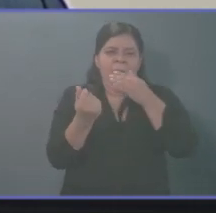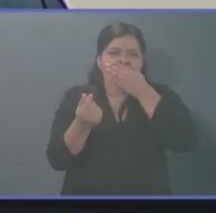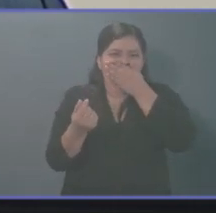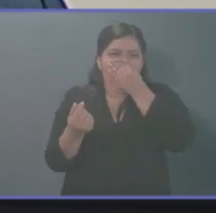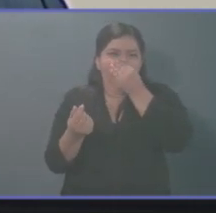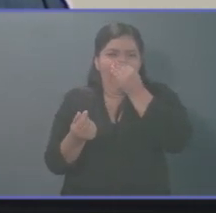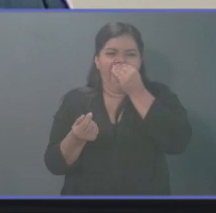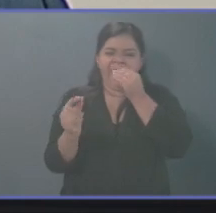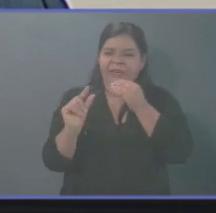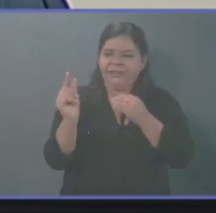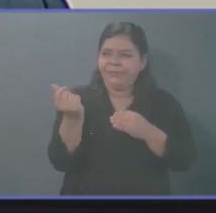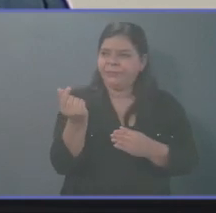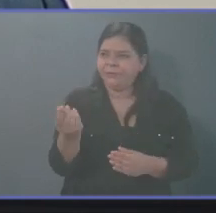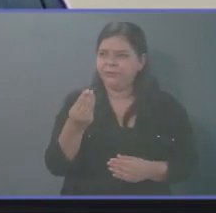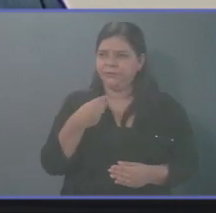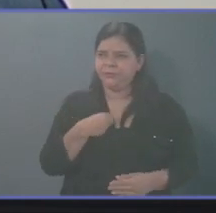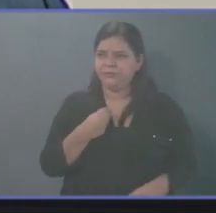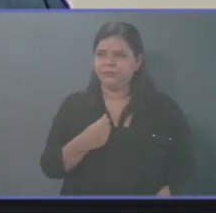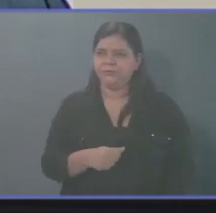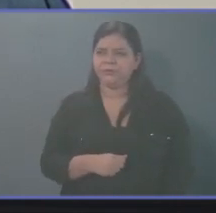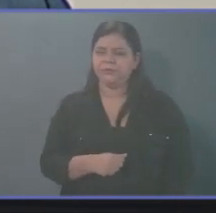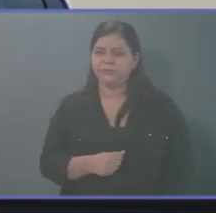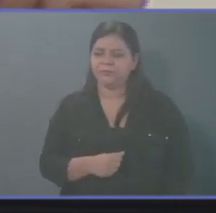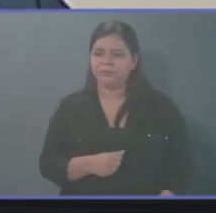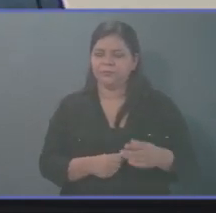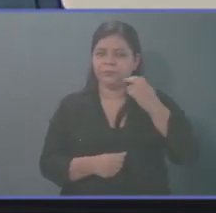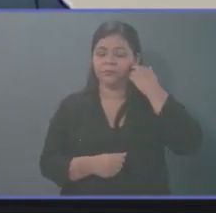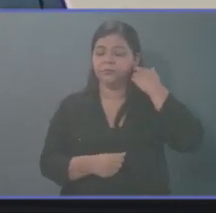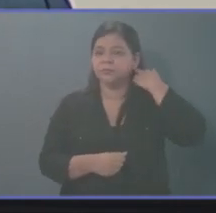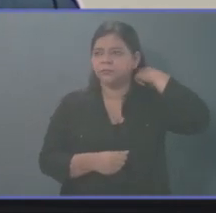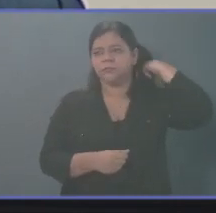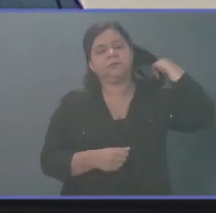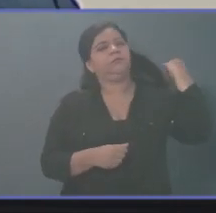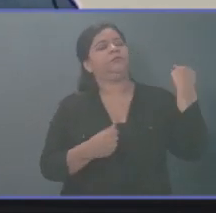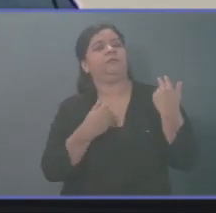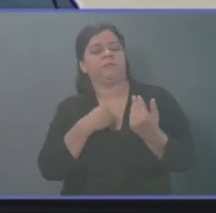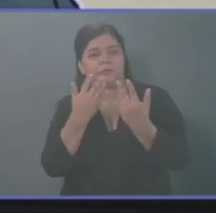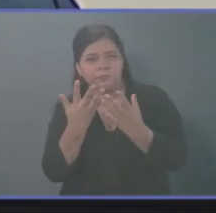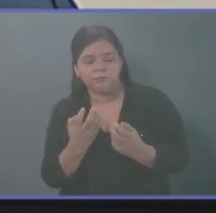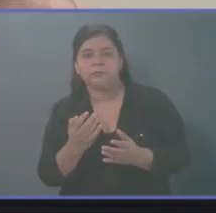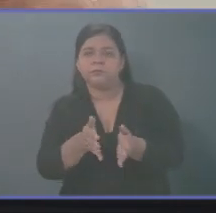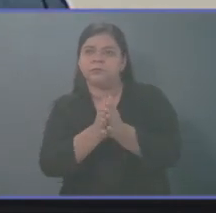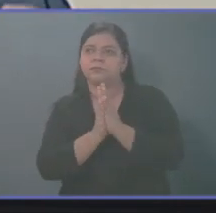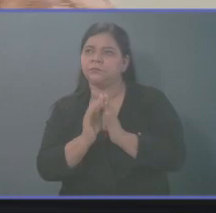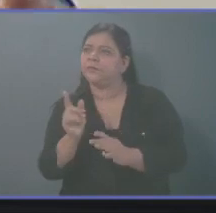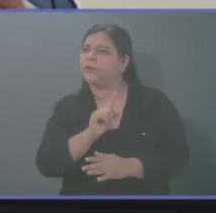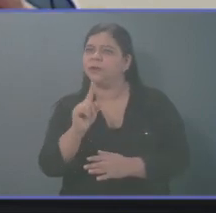en calidad de préstamo. Pero nosotros lo que estamos pidiendo en este momento es